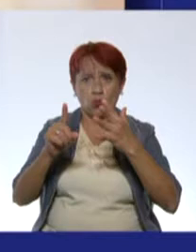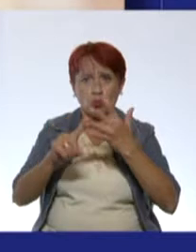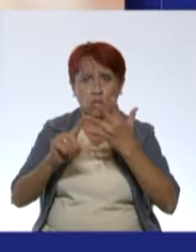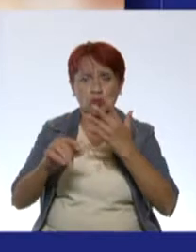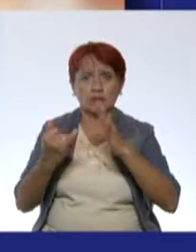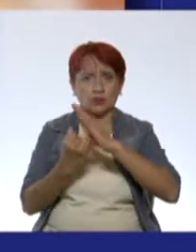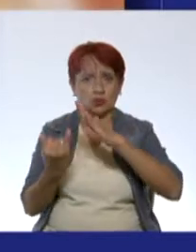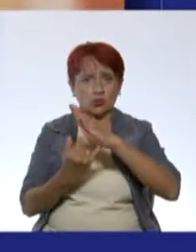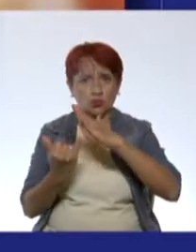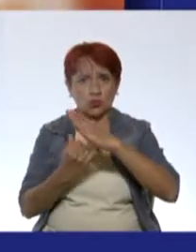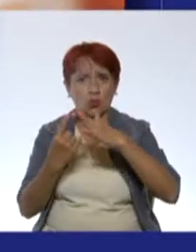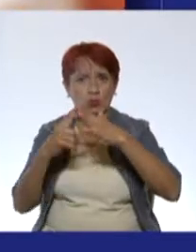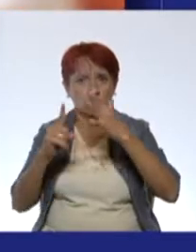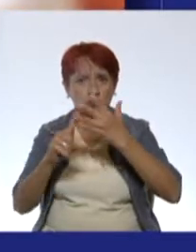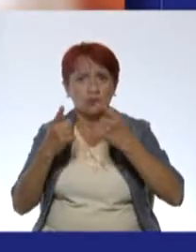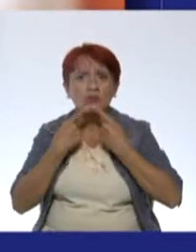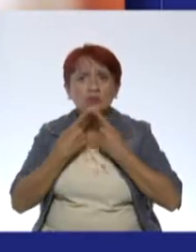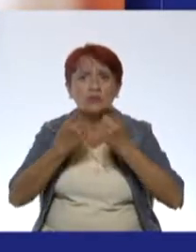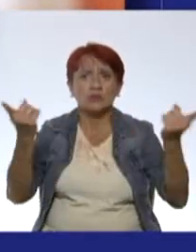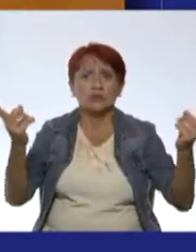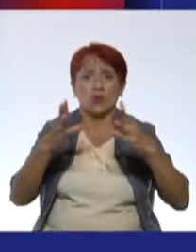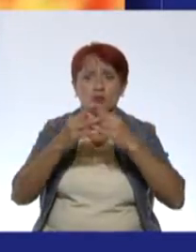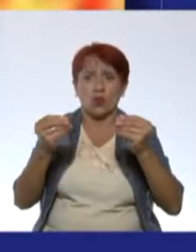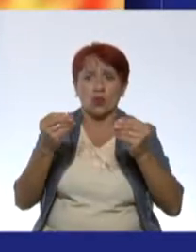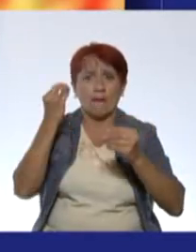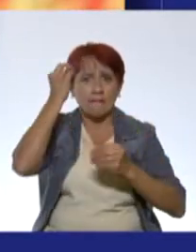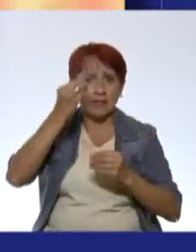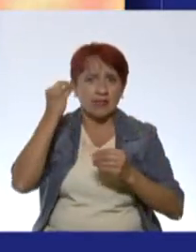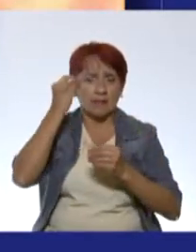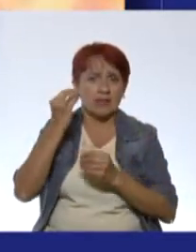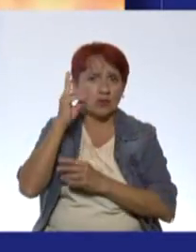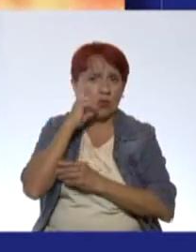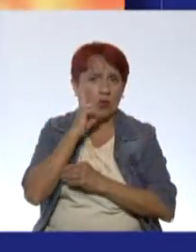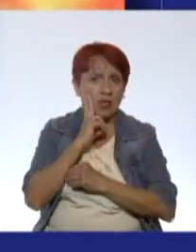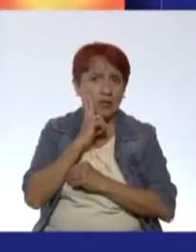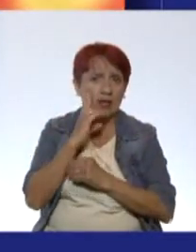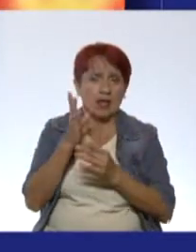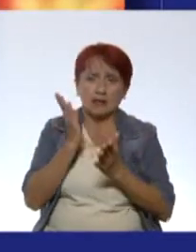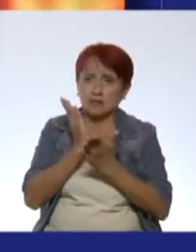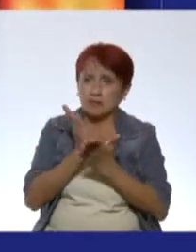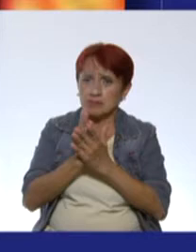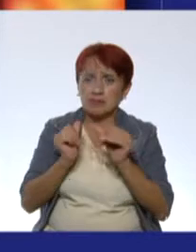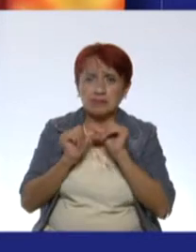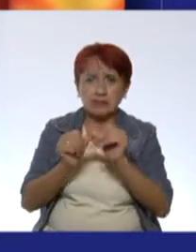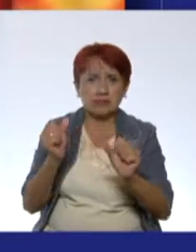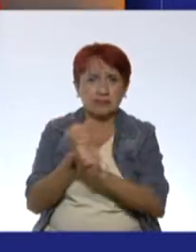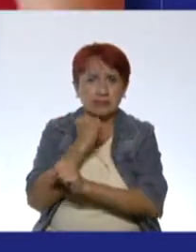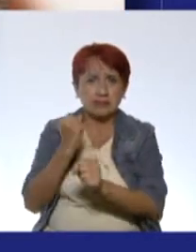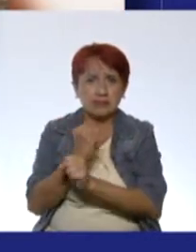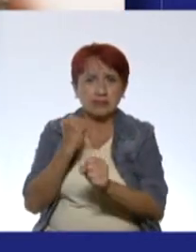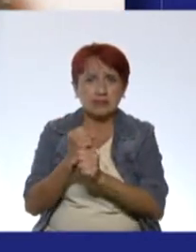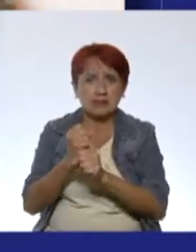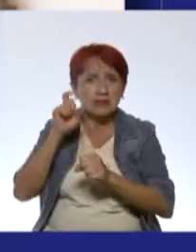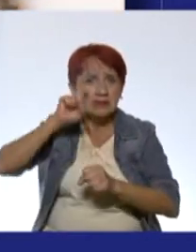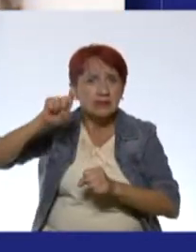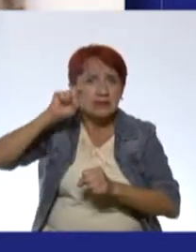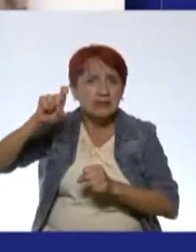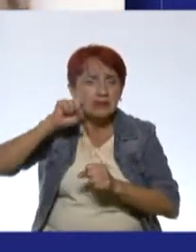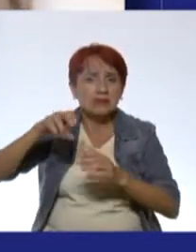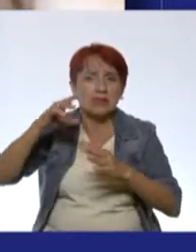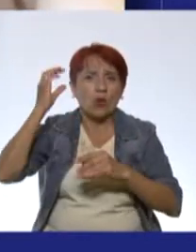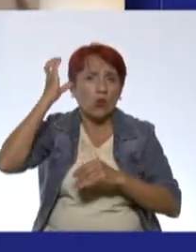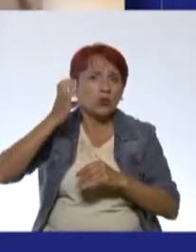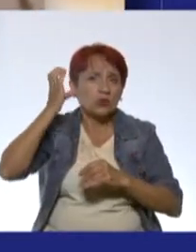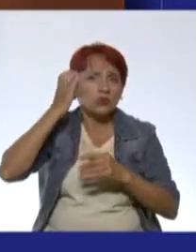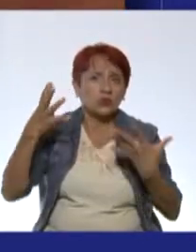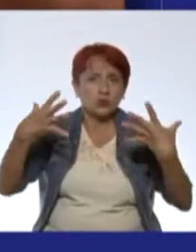se ha caracterizado por la difusión dinámica del pensamiento de Bolívar y constantemente trabaja por la formación de una